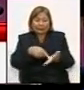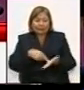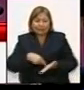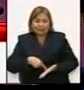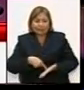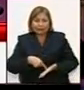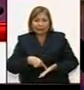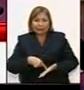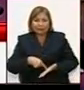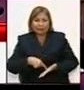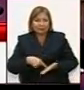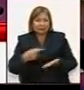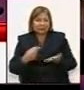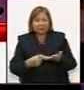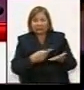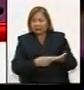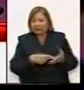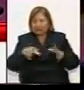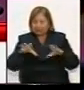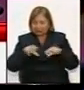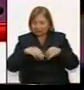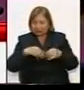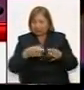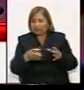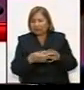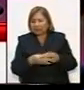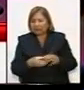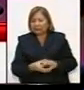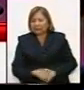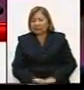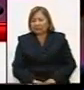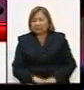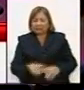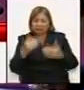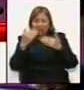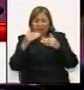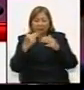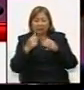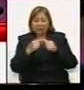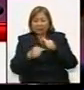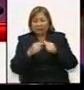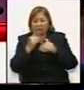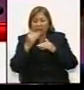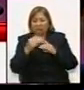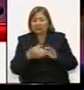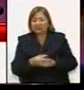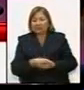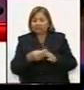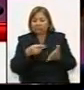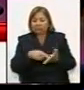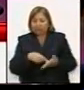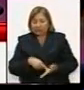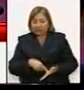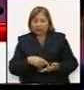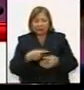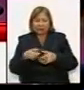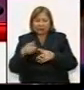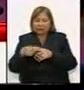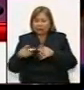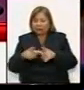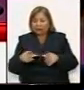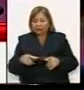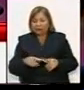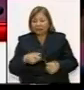a que sin debate los aprobemos, porque nos están poniendo fechas y topes y nos están presionando por diferentes lugares.